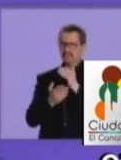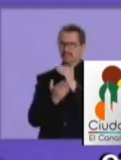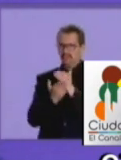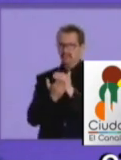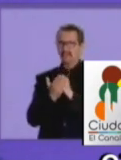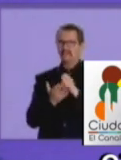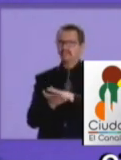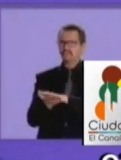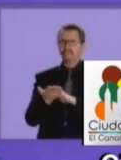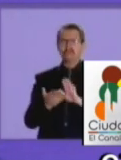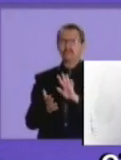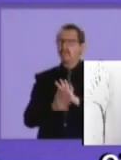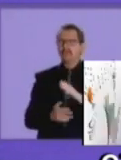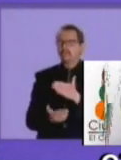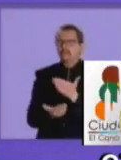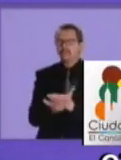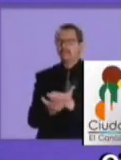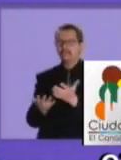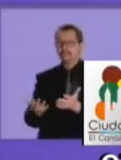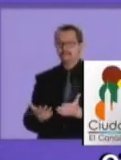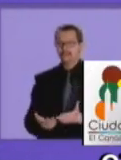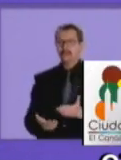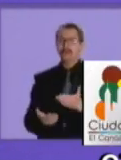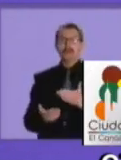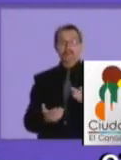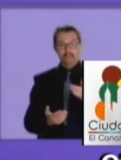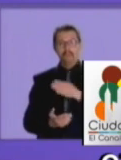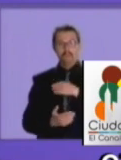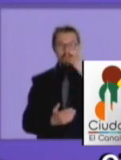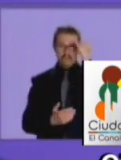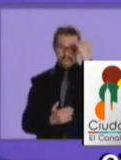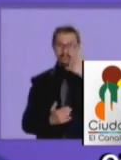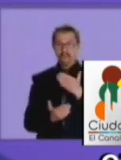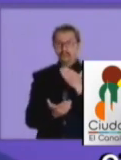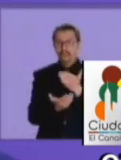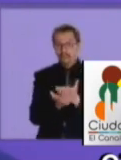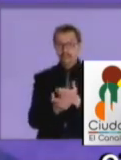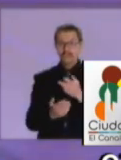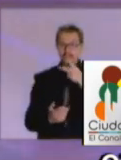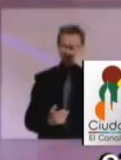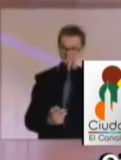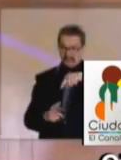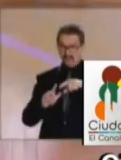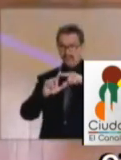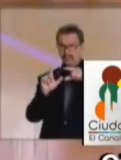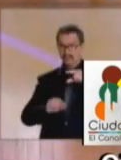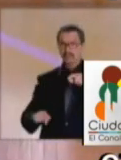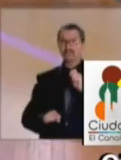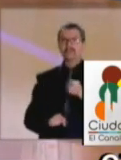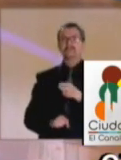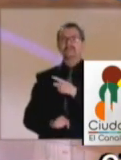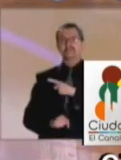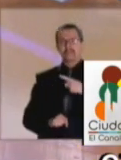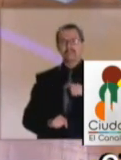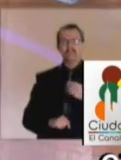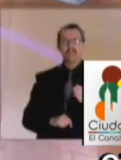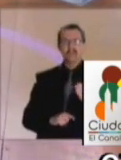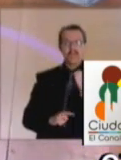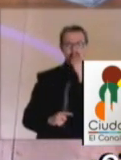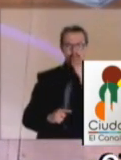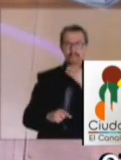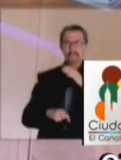en las encuestas, volvió a su extraño papel de víctima soberbia. Todos lo atacaron, pero él los ignoró con una mezcla